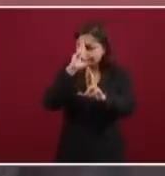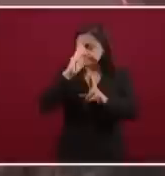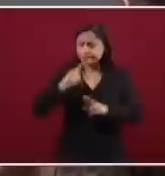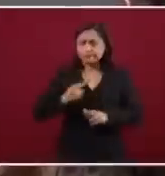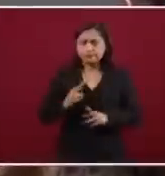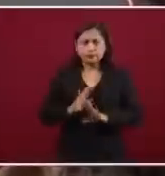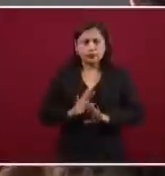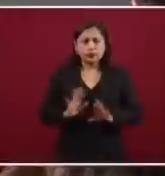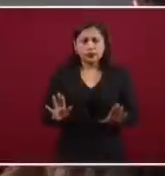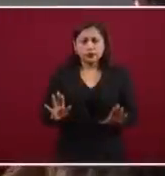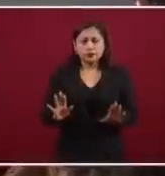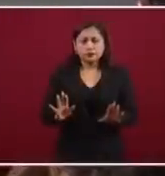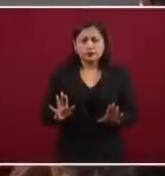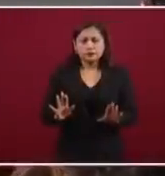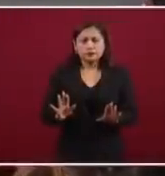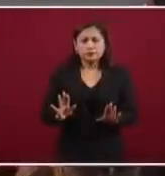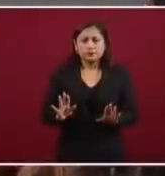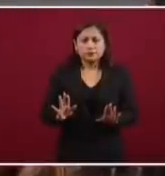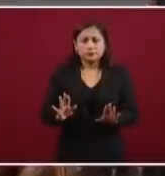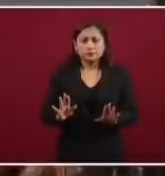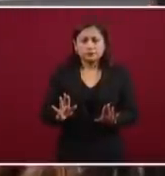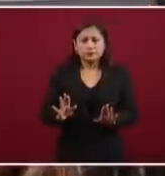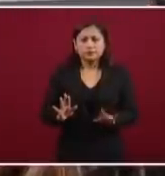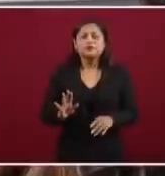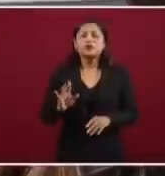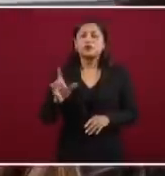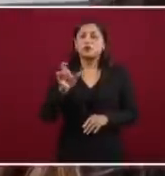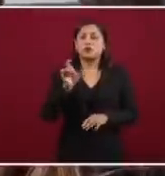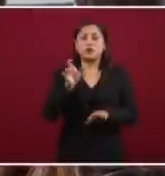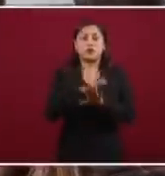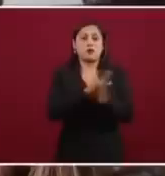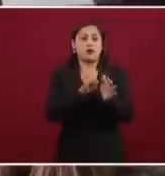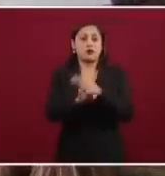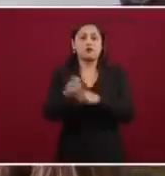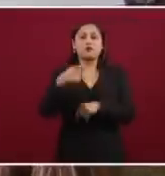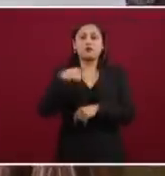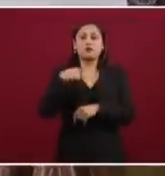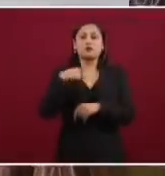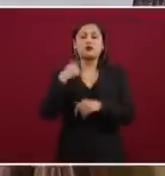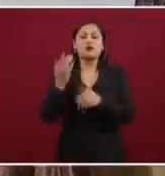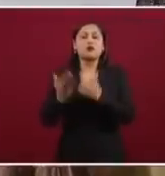Y yo también, cuando vamos a un acto y